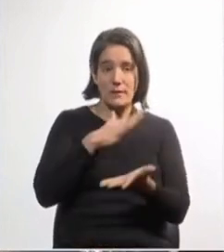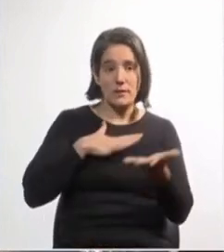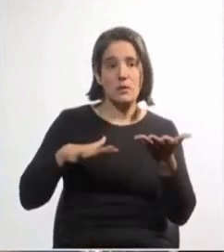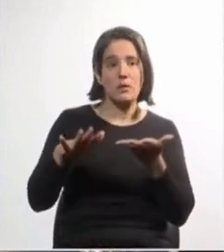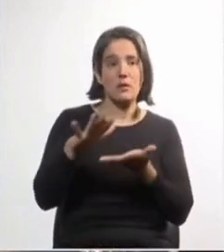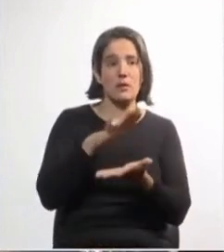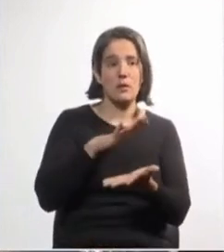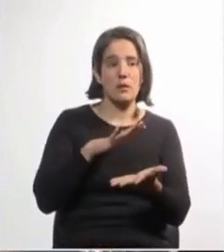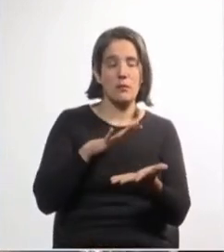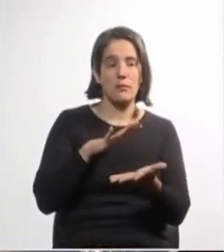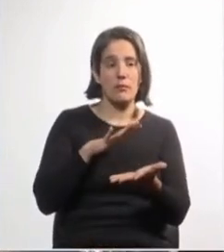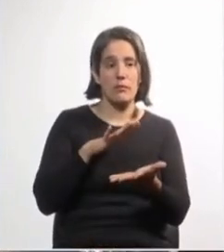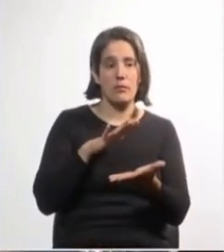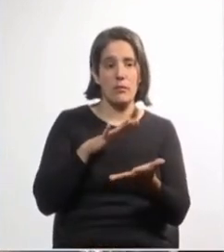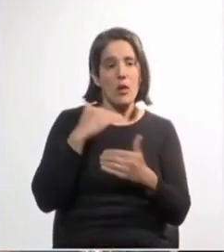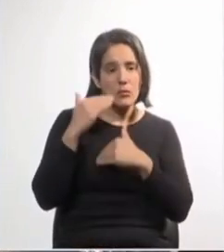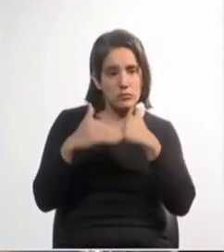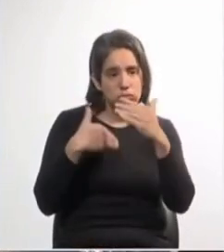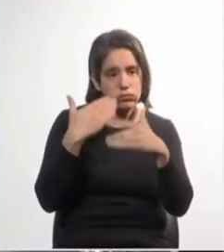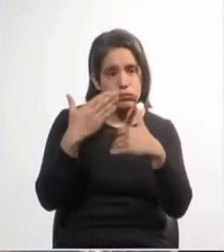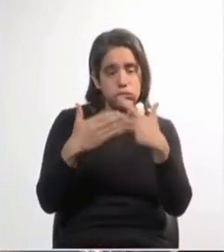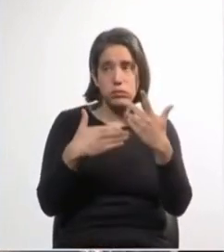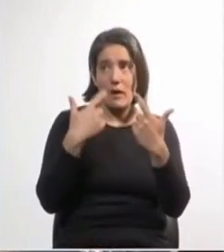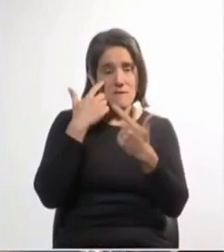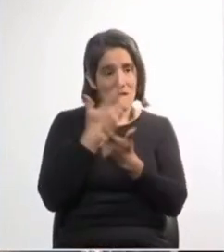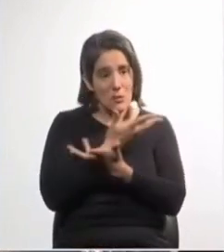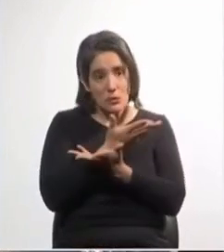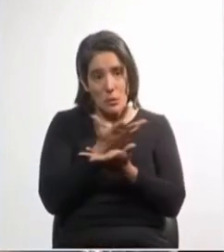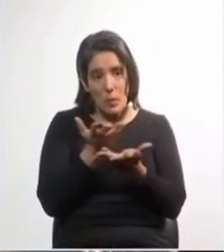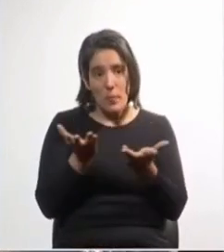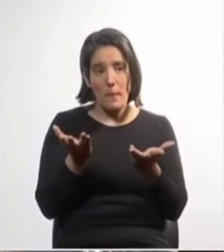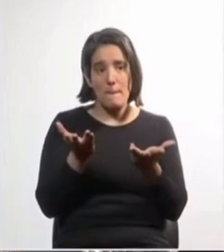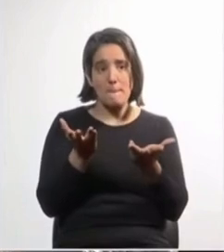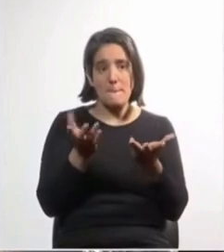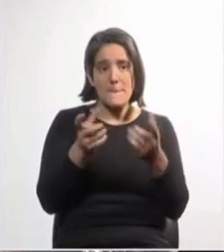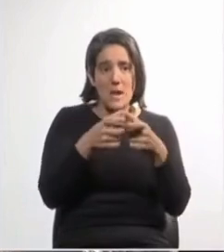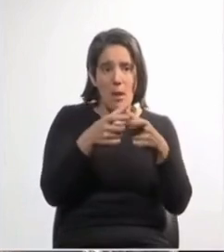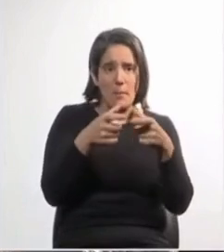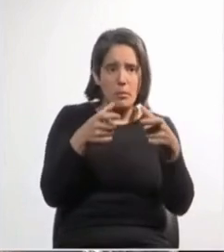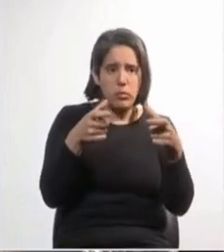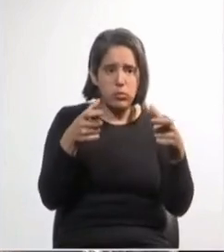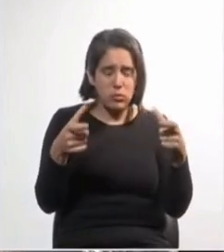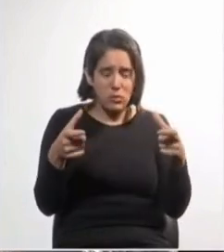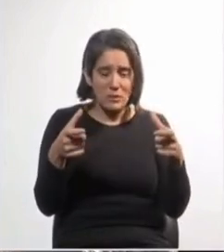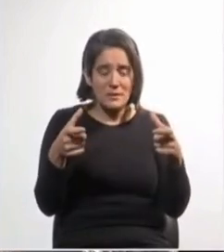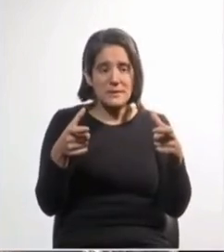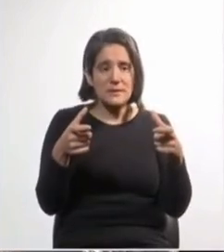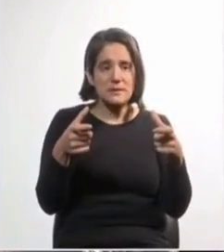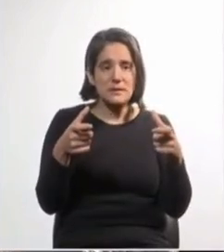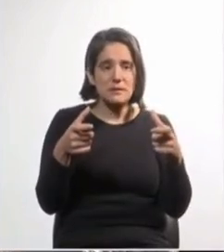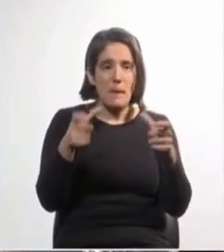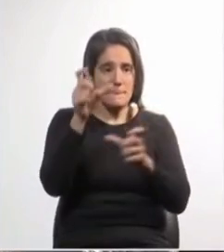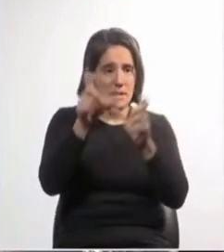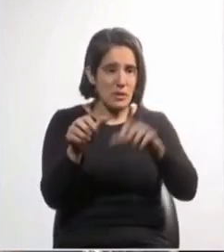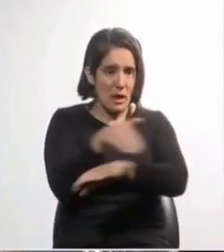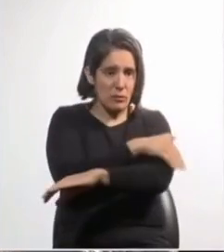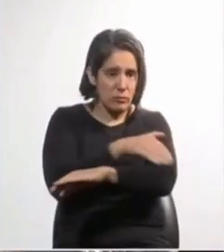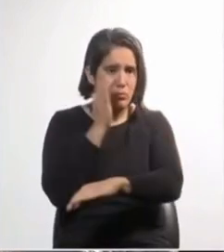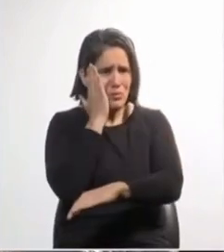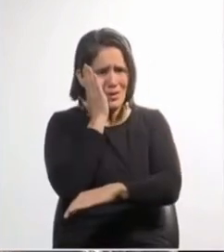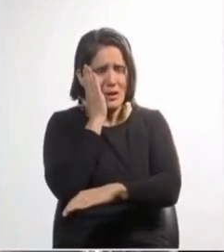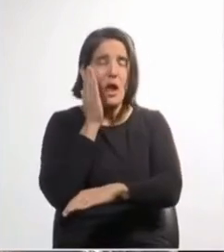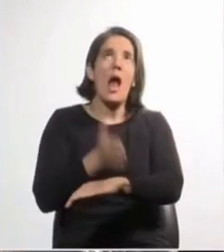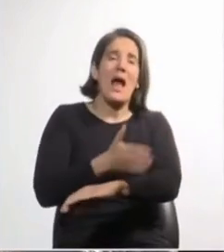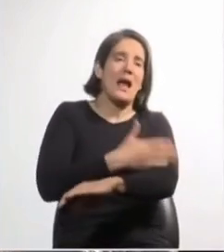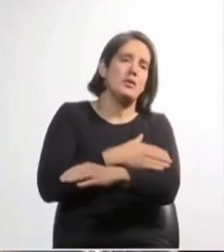de multiplicación de las personas que viven en situación de calle por múltiples